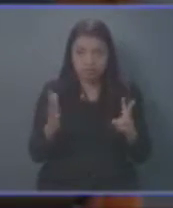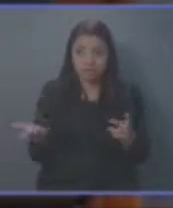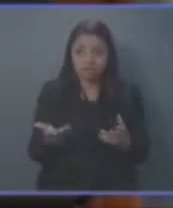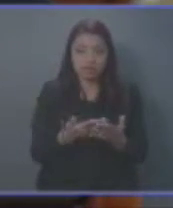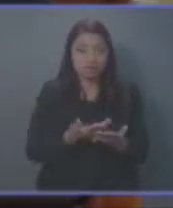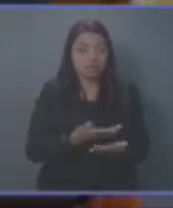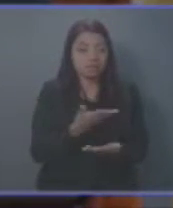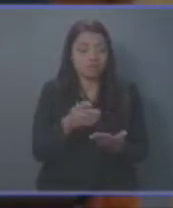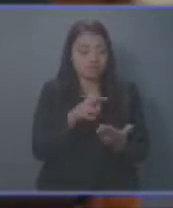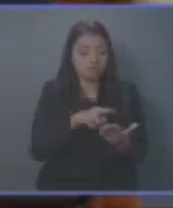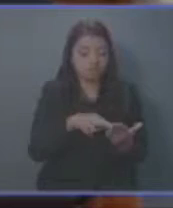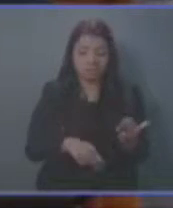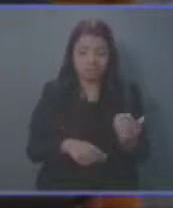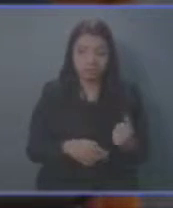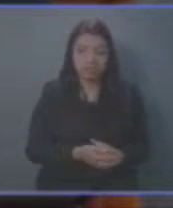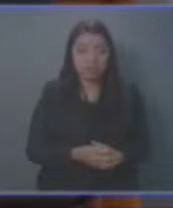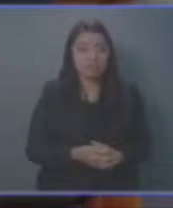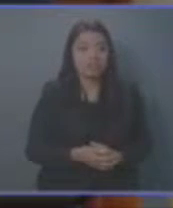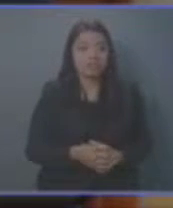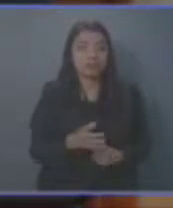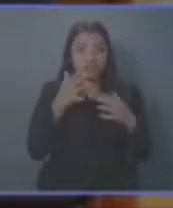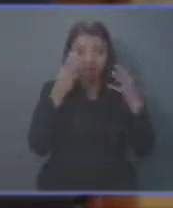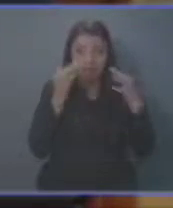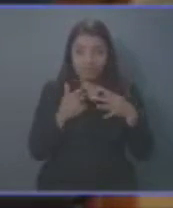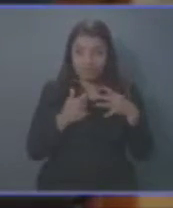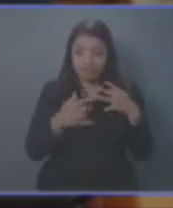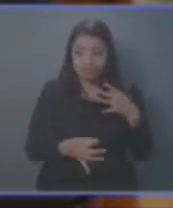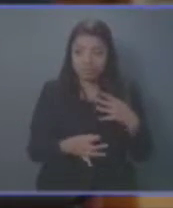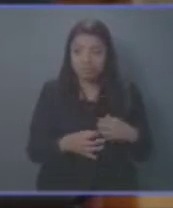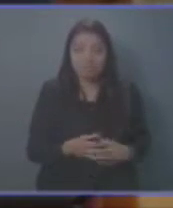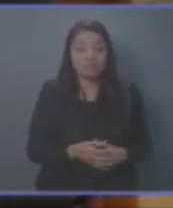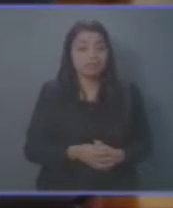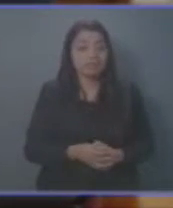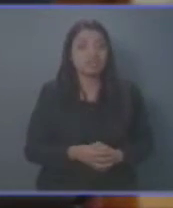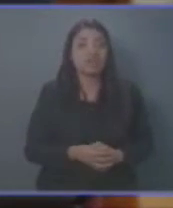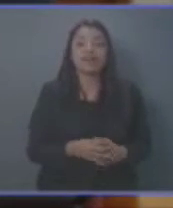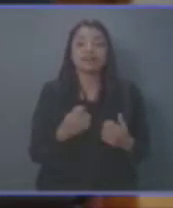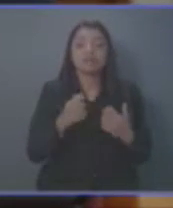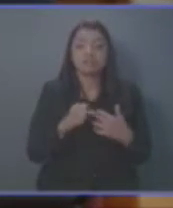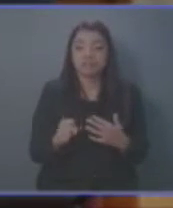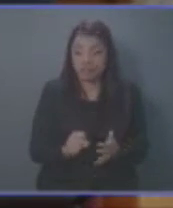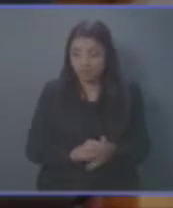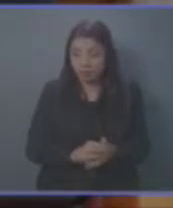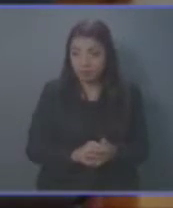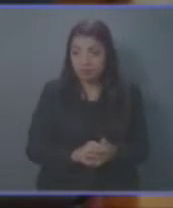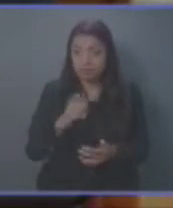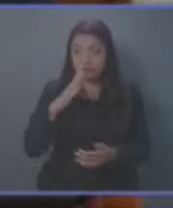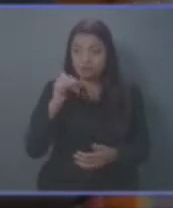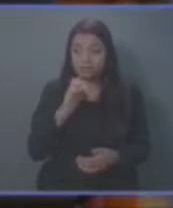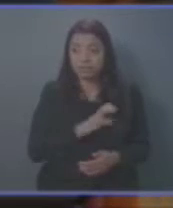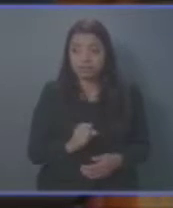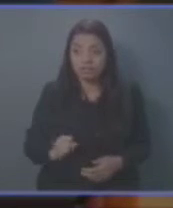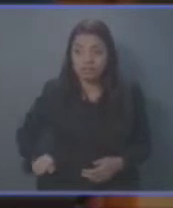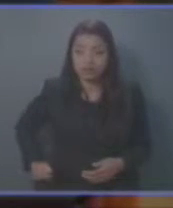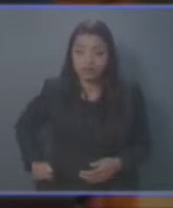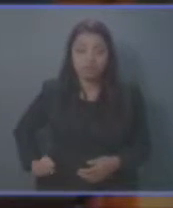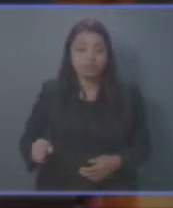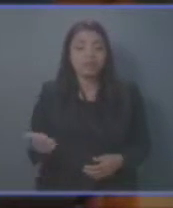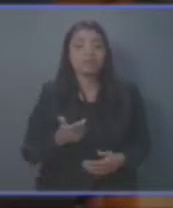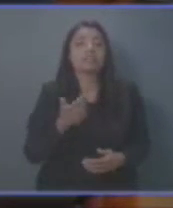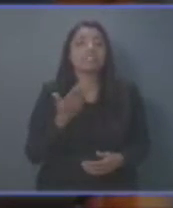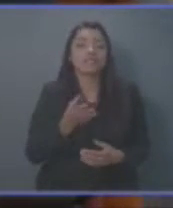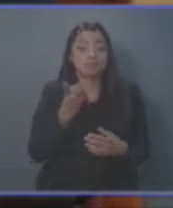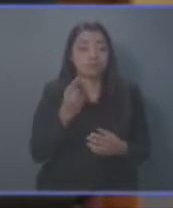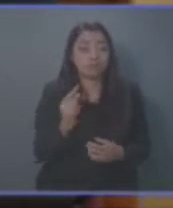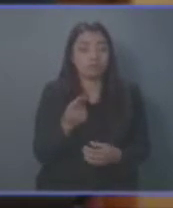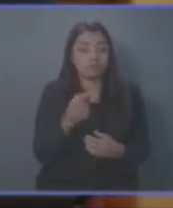a la lectura a su respectivo decreto. La Asamblea Legislativa de la República de El Salvador, considerando Romanos